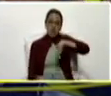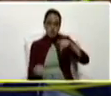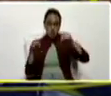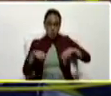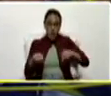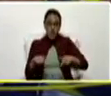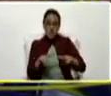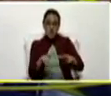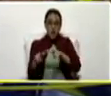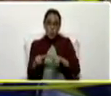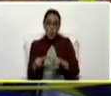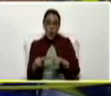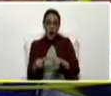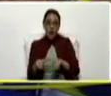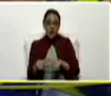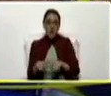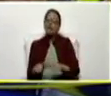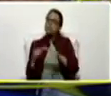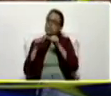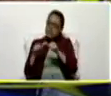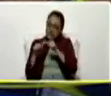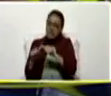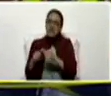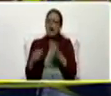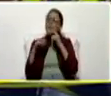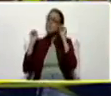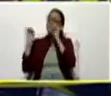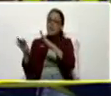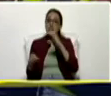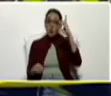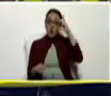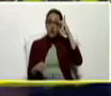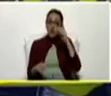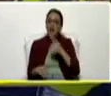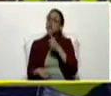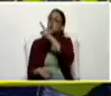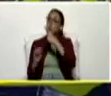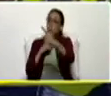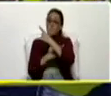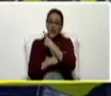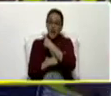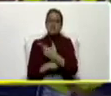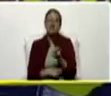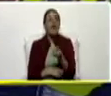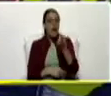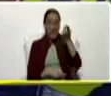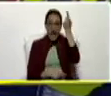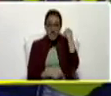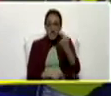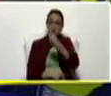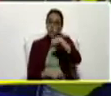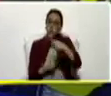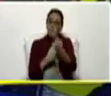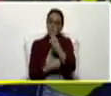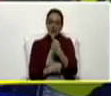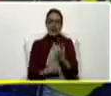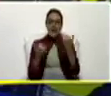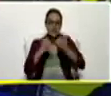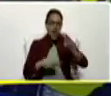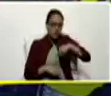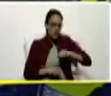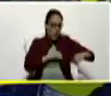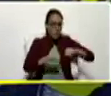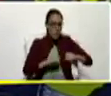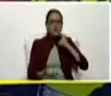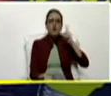vicepresidenta quea órdenes fueron cumplidas ayer apenas las recibimos como fue la instalación